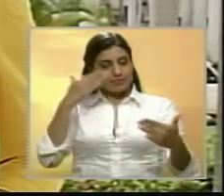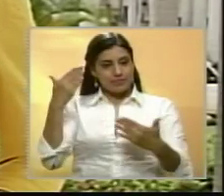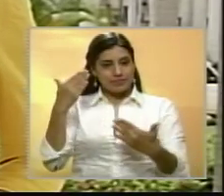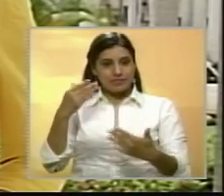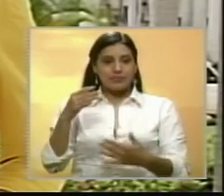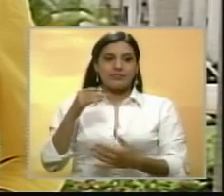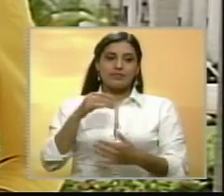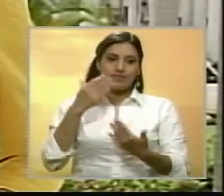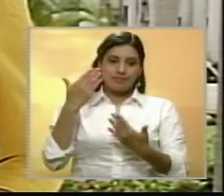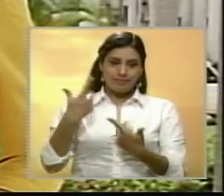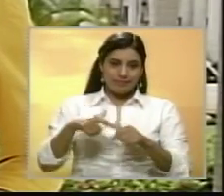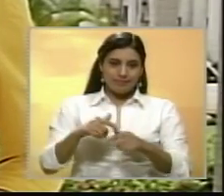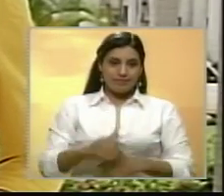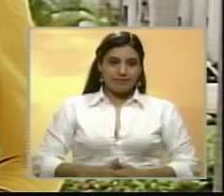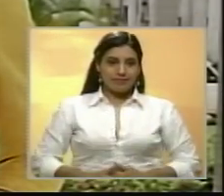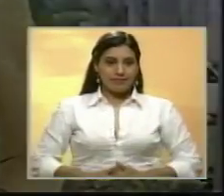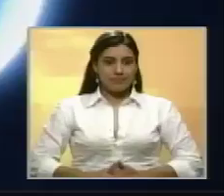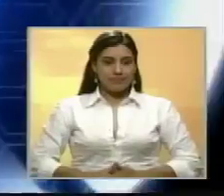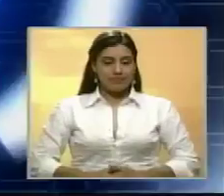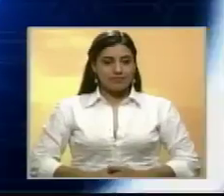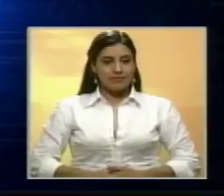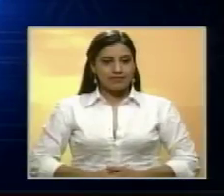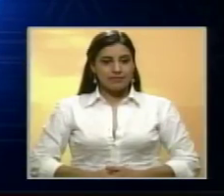con ustedes a los estudios.